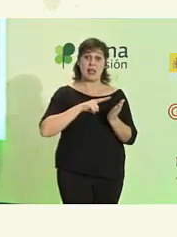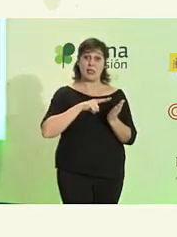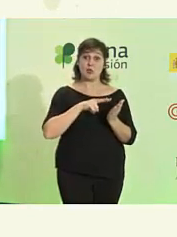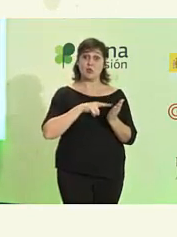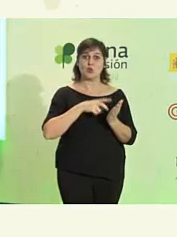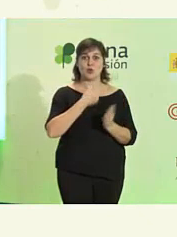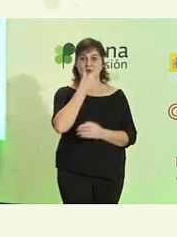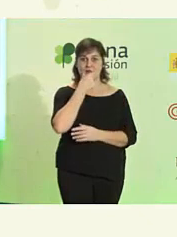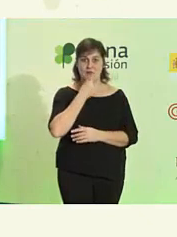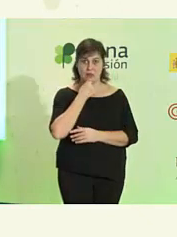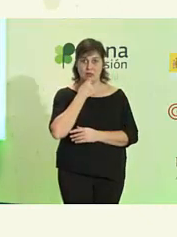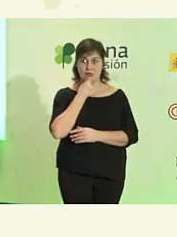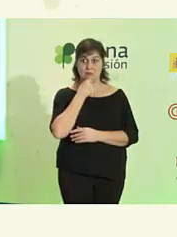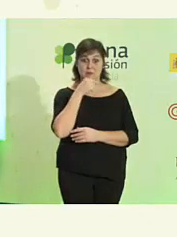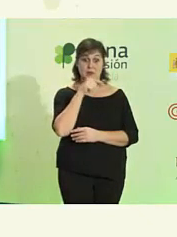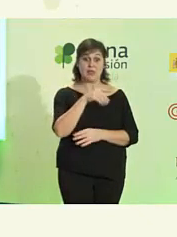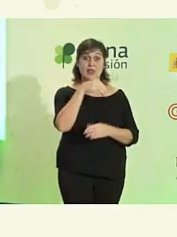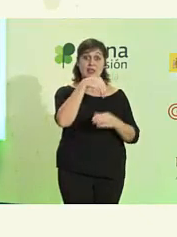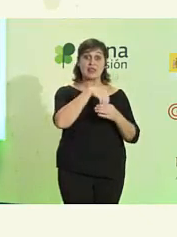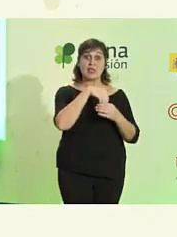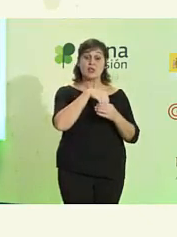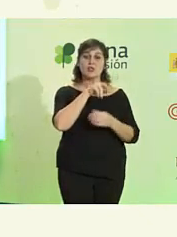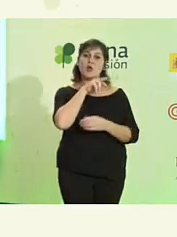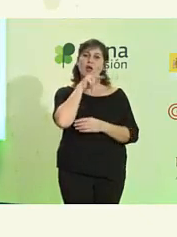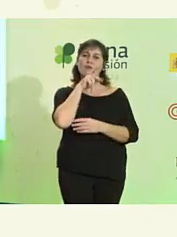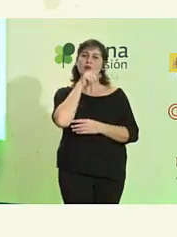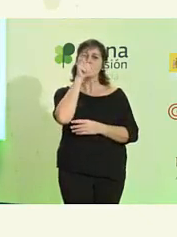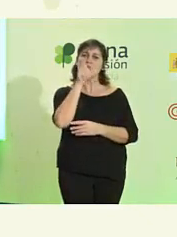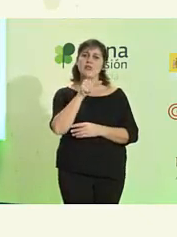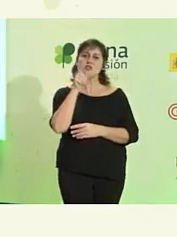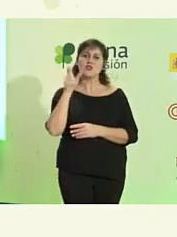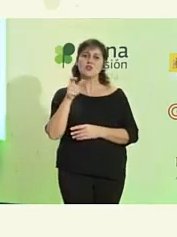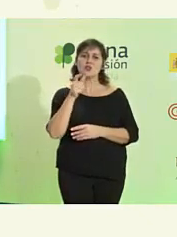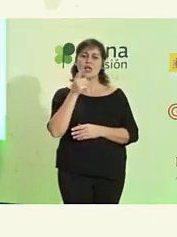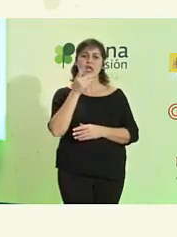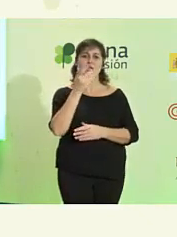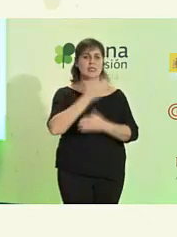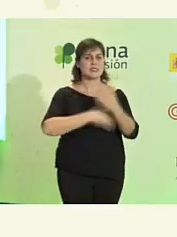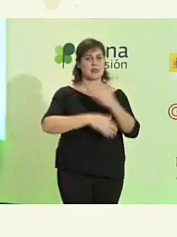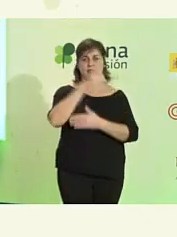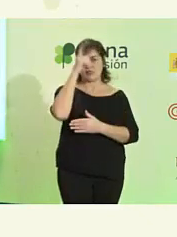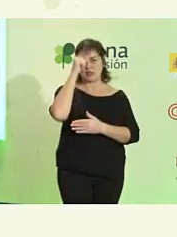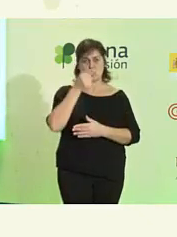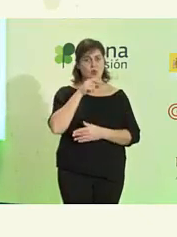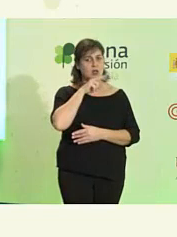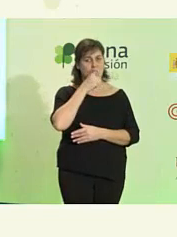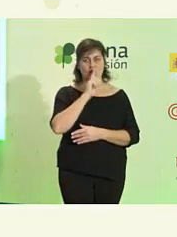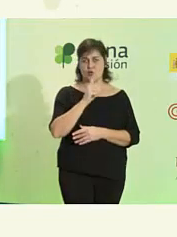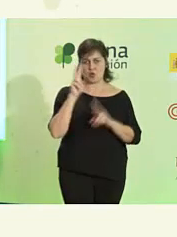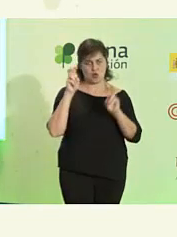que no se hable de personas con discapacidad intelectual.